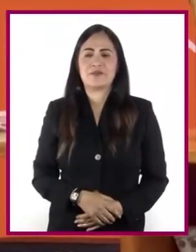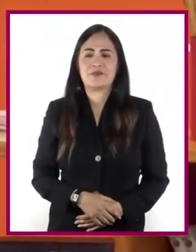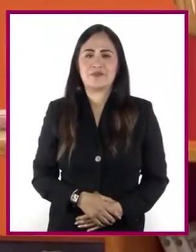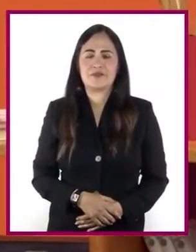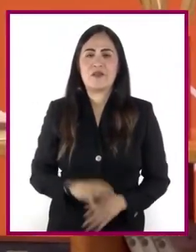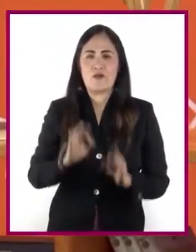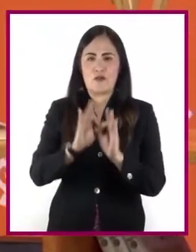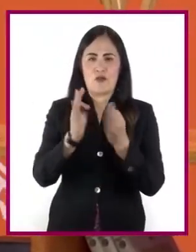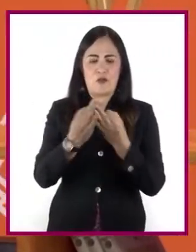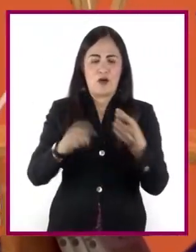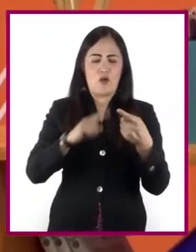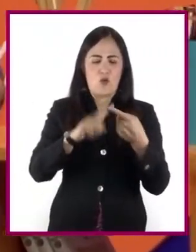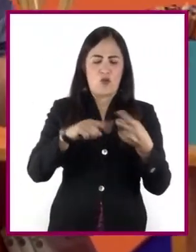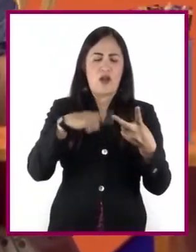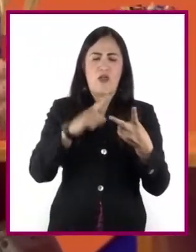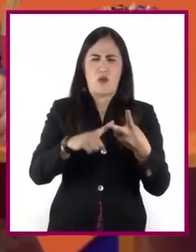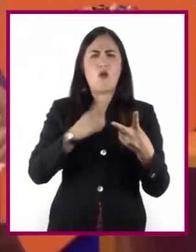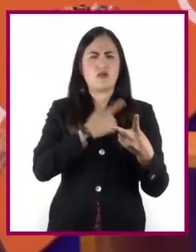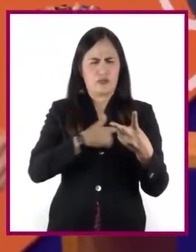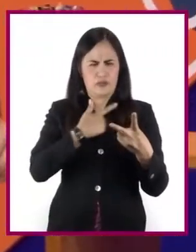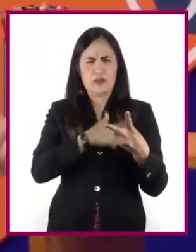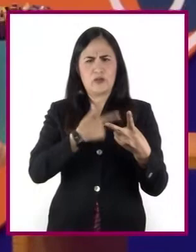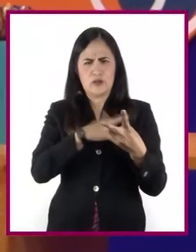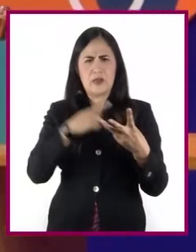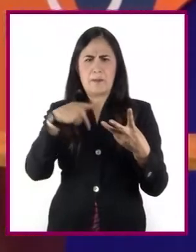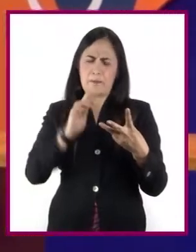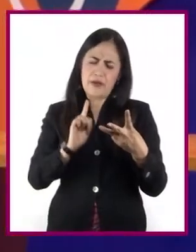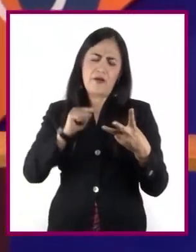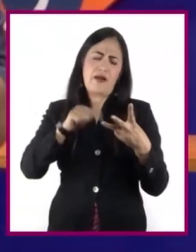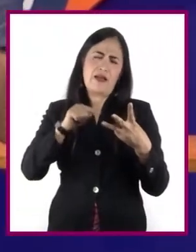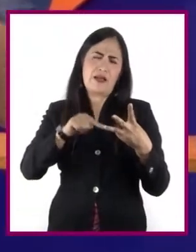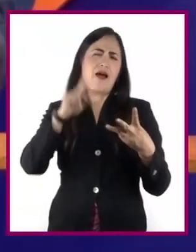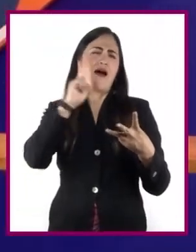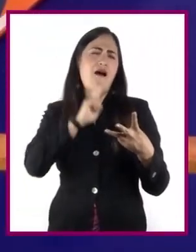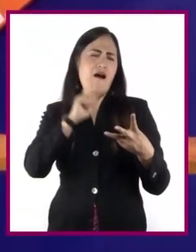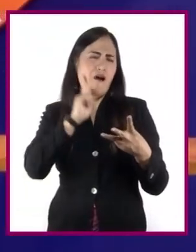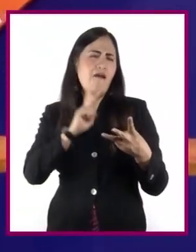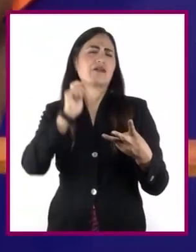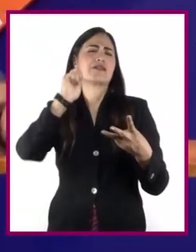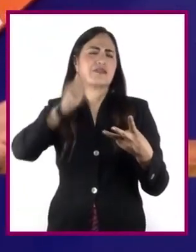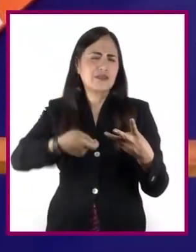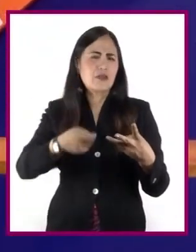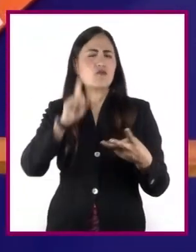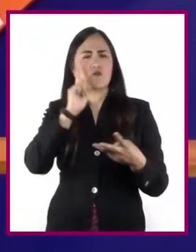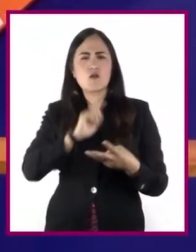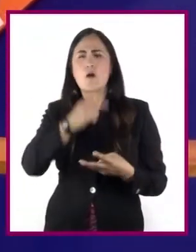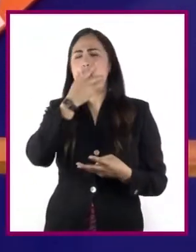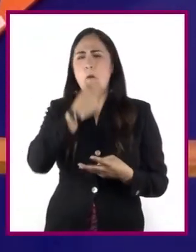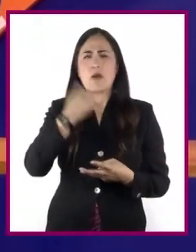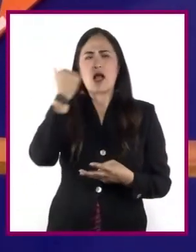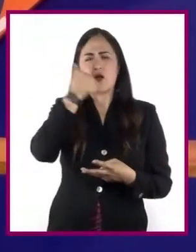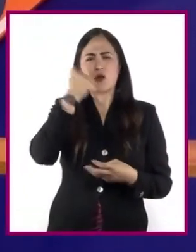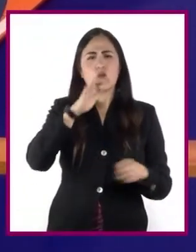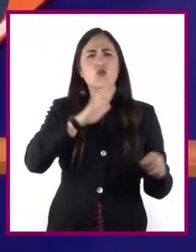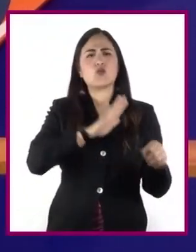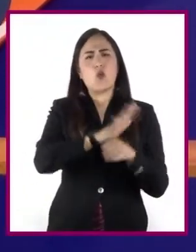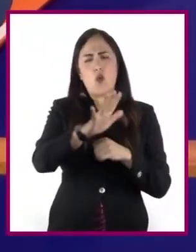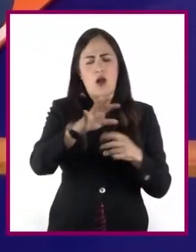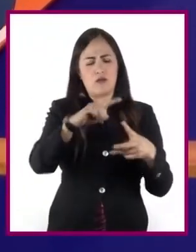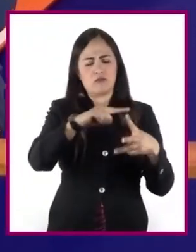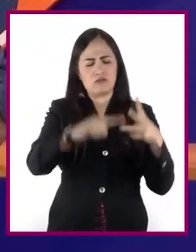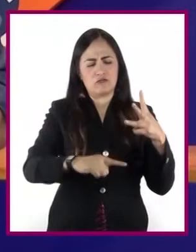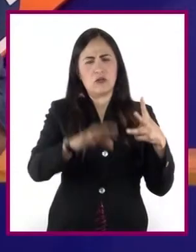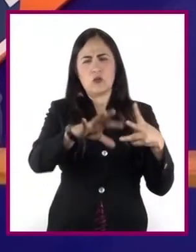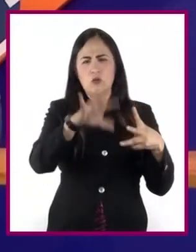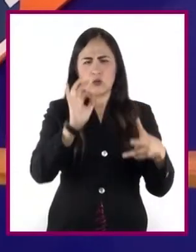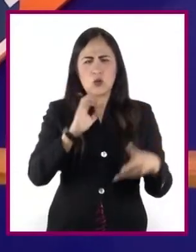de las anteriores me gustan, pero hay que ver la tercera para que las y los alumnos decidan cuál opción de borrador